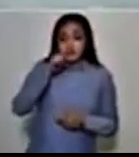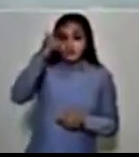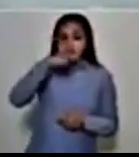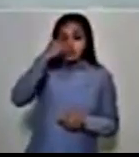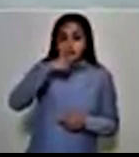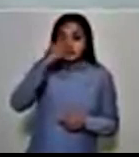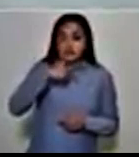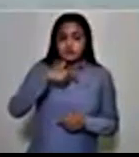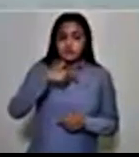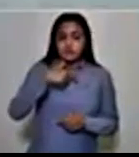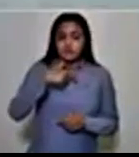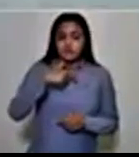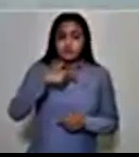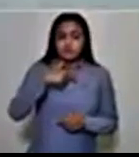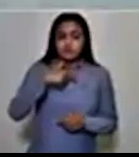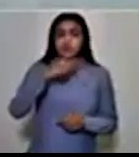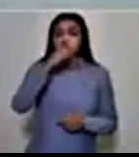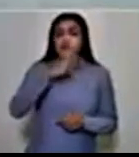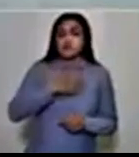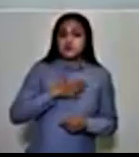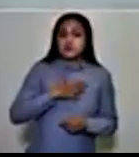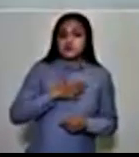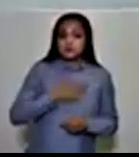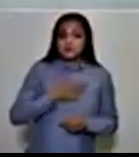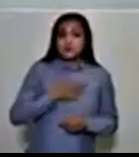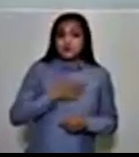noche me comentaron